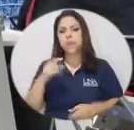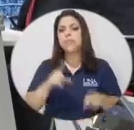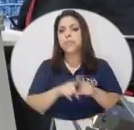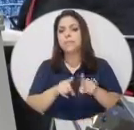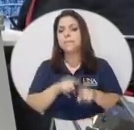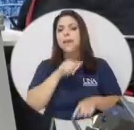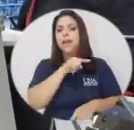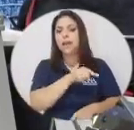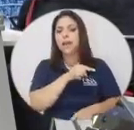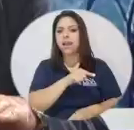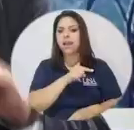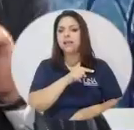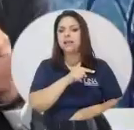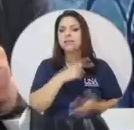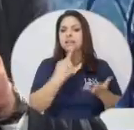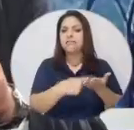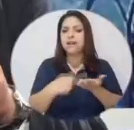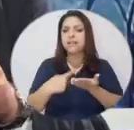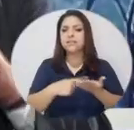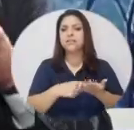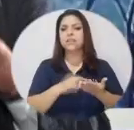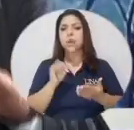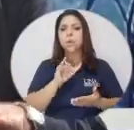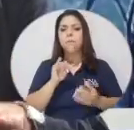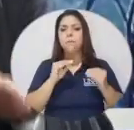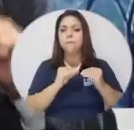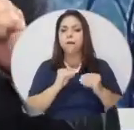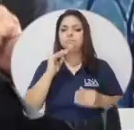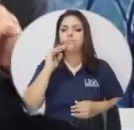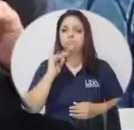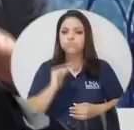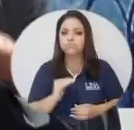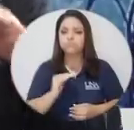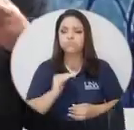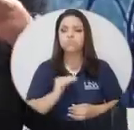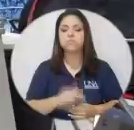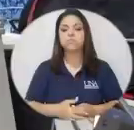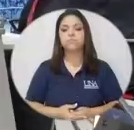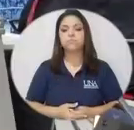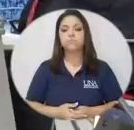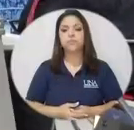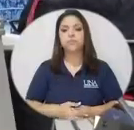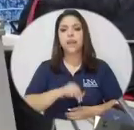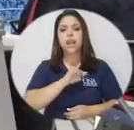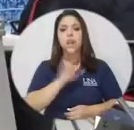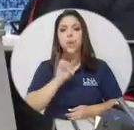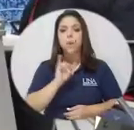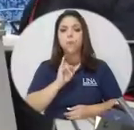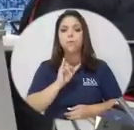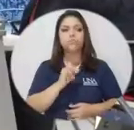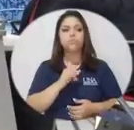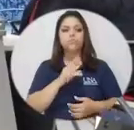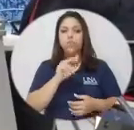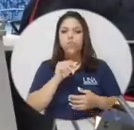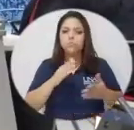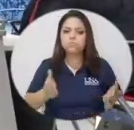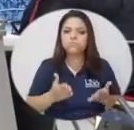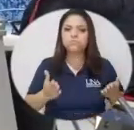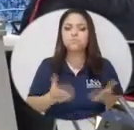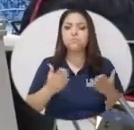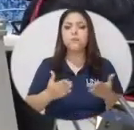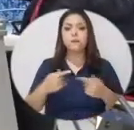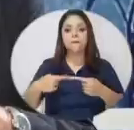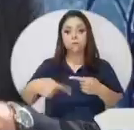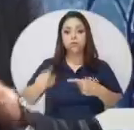tono a los siguientes debates, al de vicepresidentes que se está realizando. Le bajó el tono a la posibilidad de un